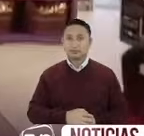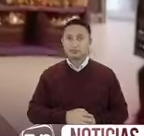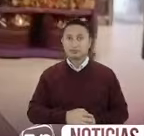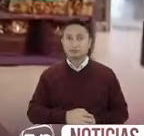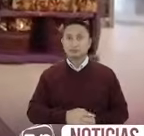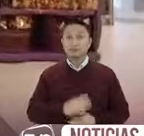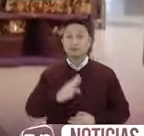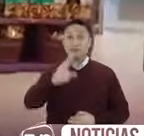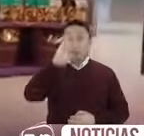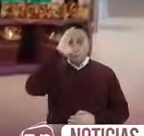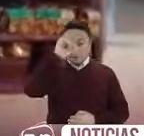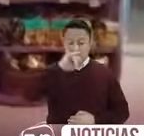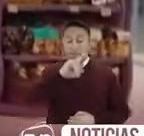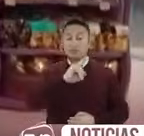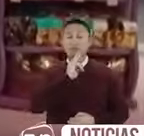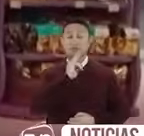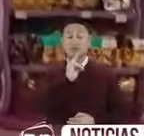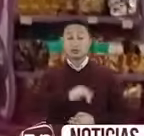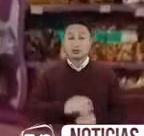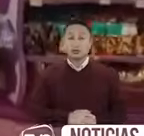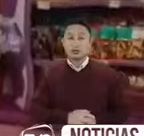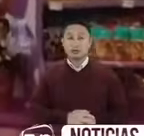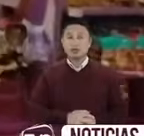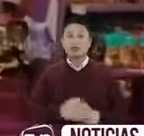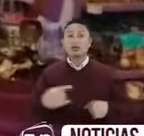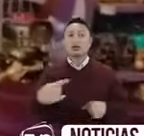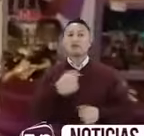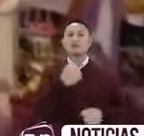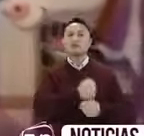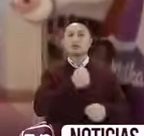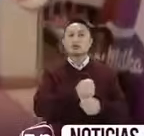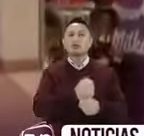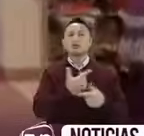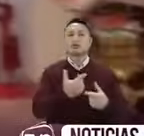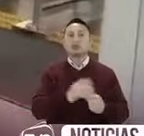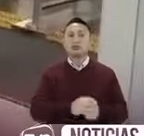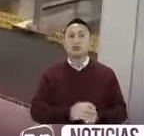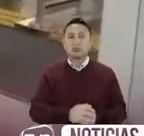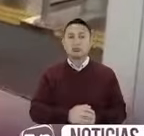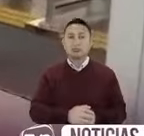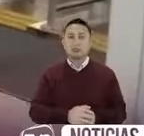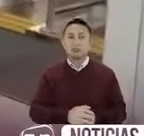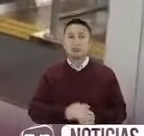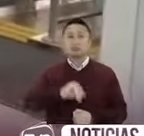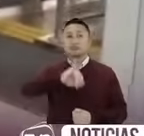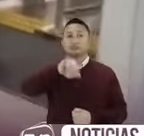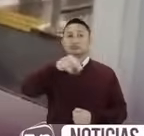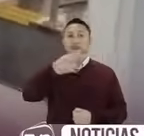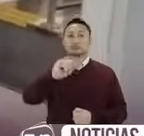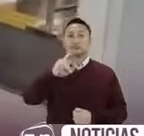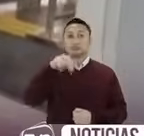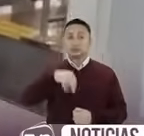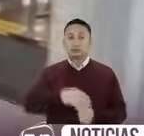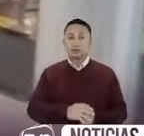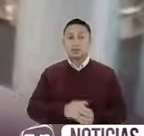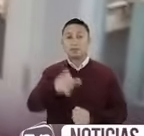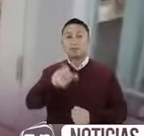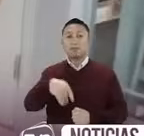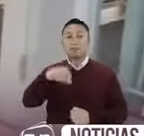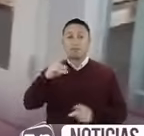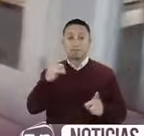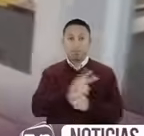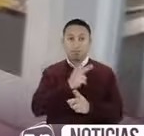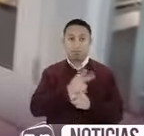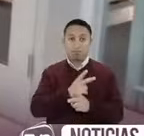los Estados Unidos se dedicaba a trabajos informales. Johnny B. formó parte de la lista de los más buscados. Actualmente